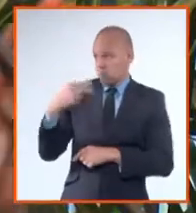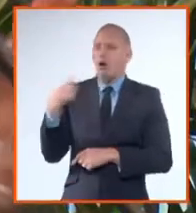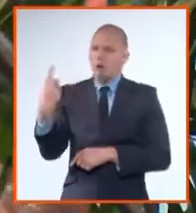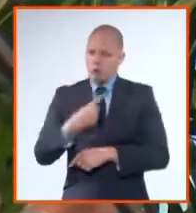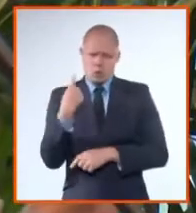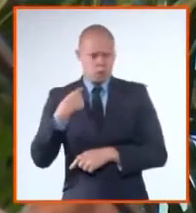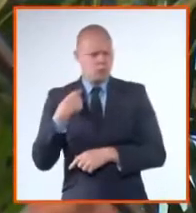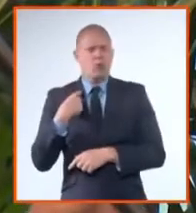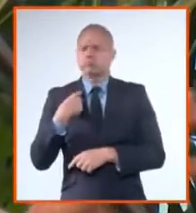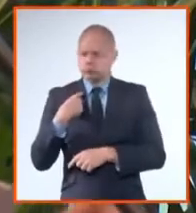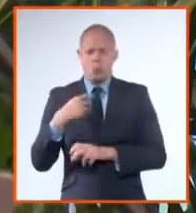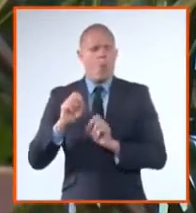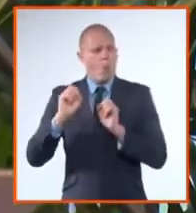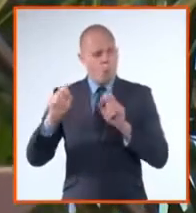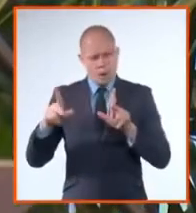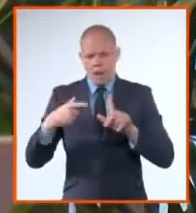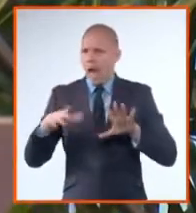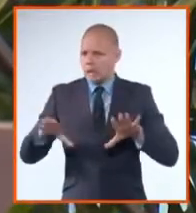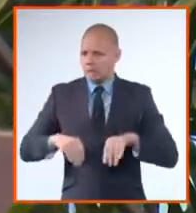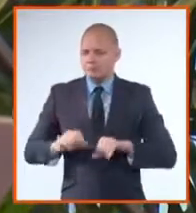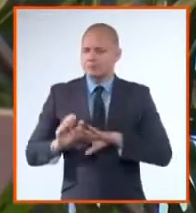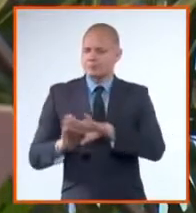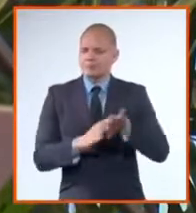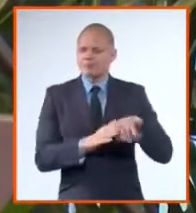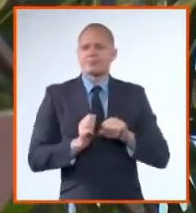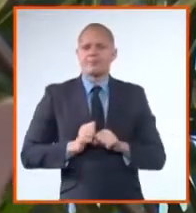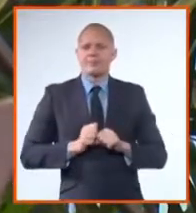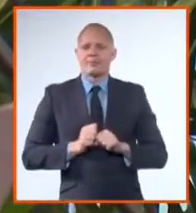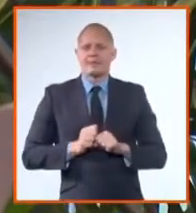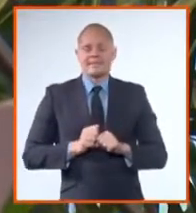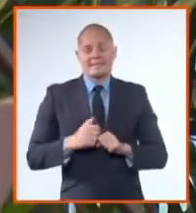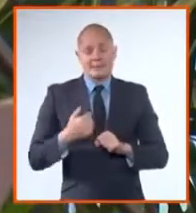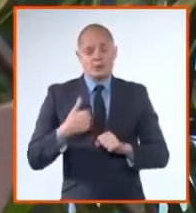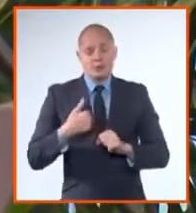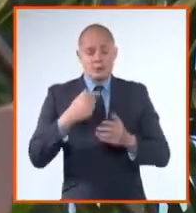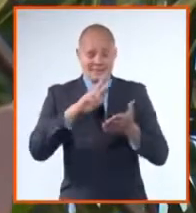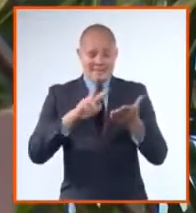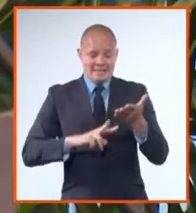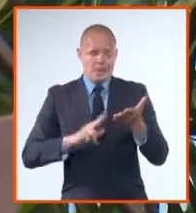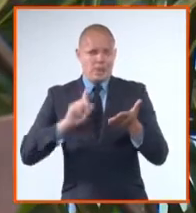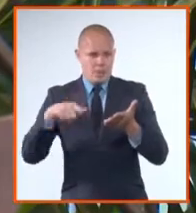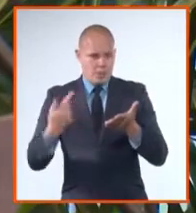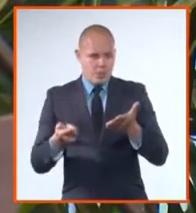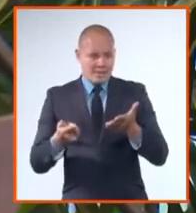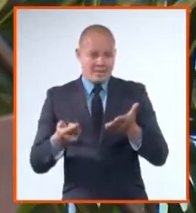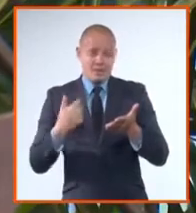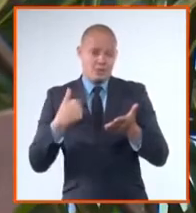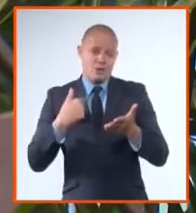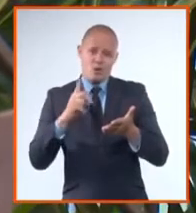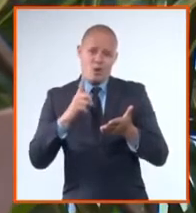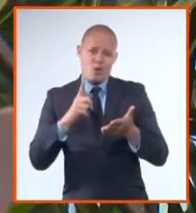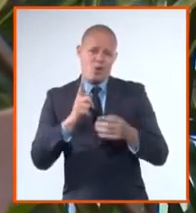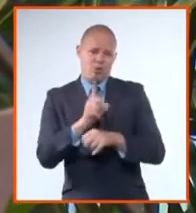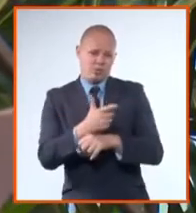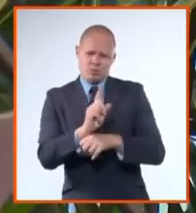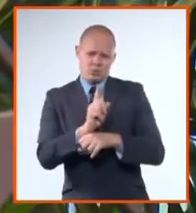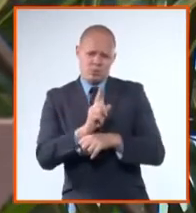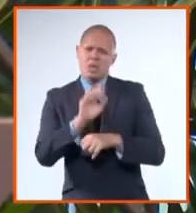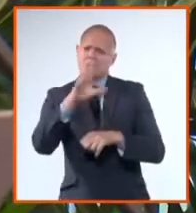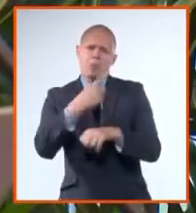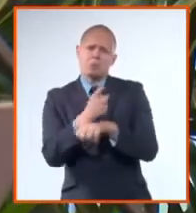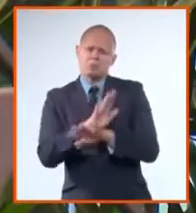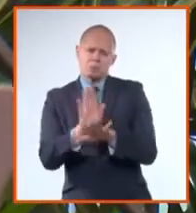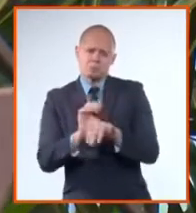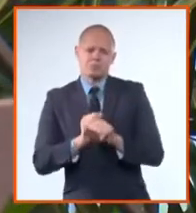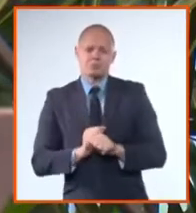Voy a leer estas palabras para no pasarme de 5 minutos. Primero, quisiera agradecer el privilegio de estar aquí.